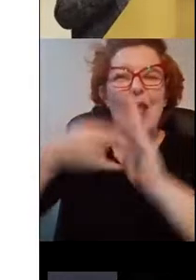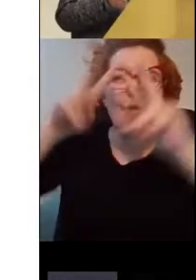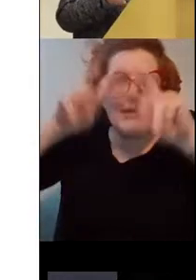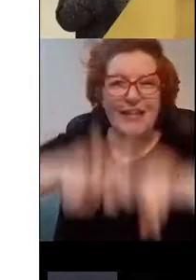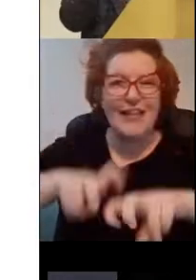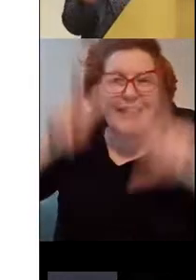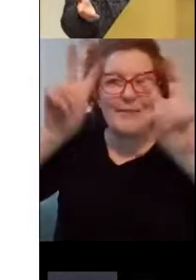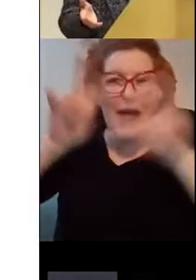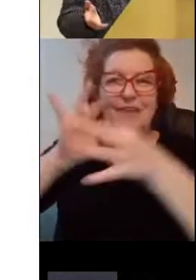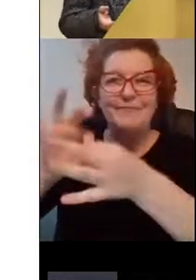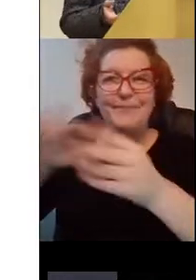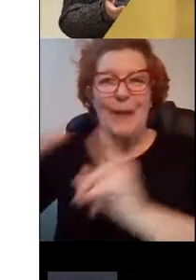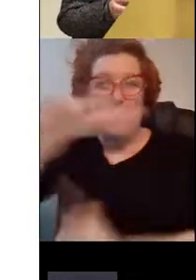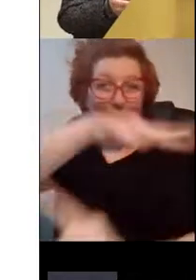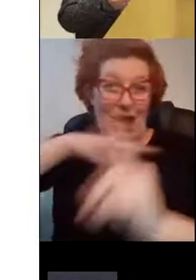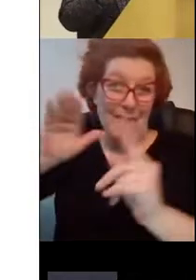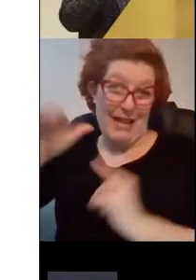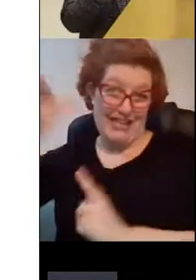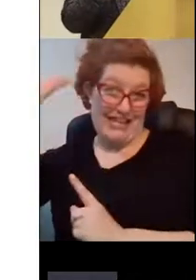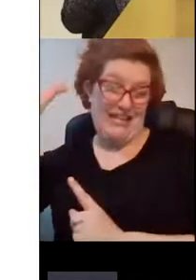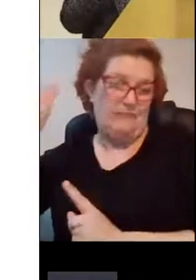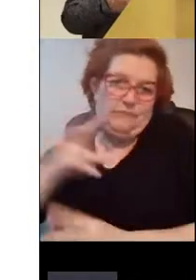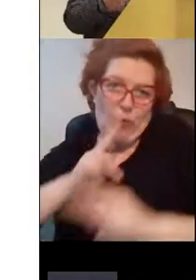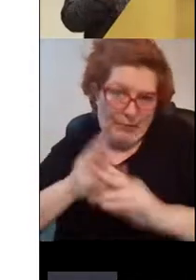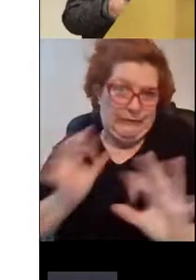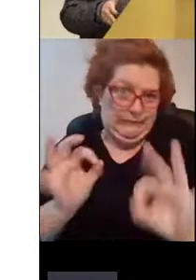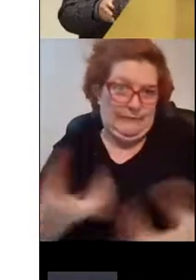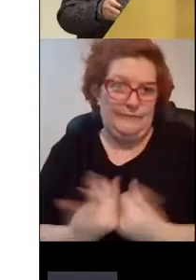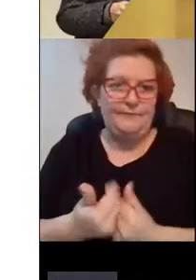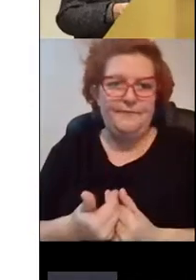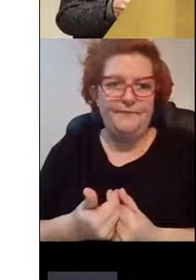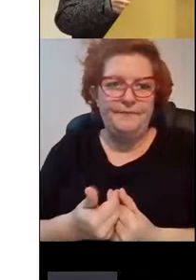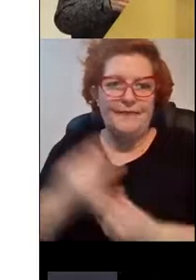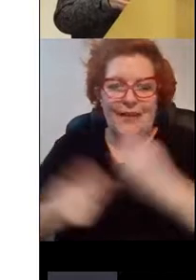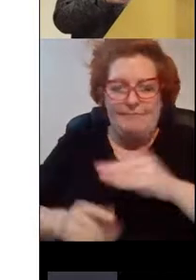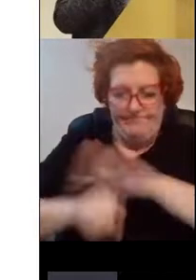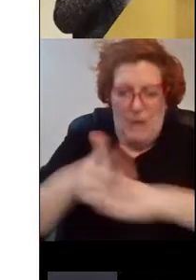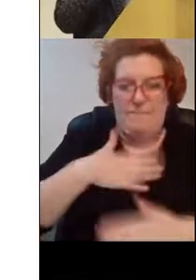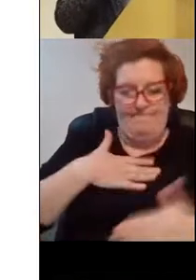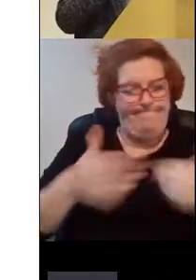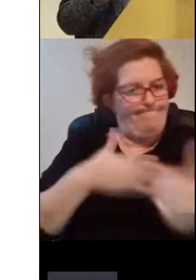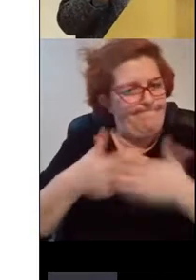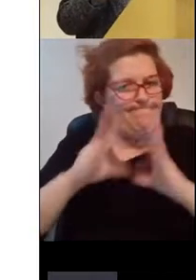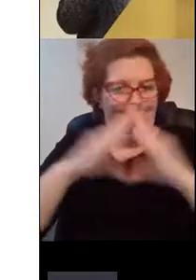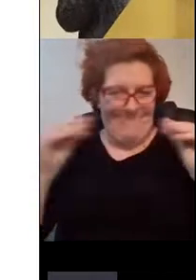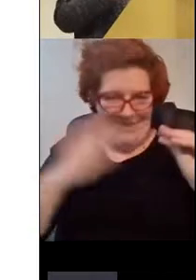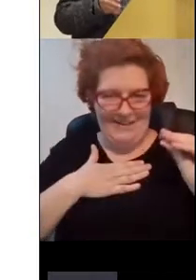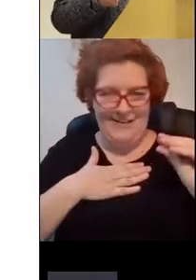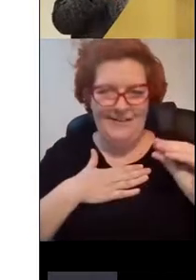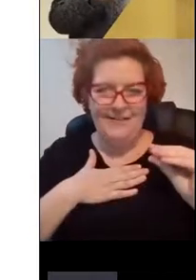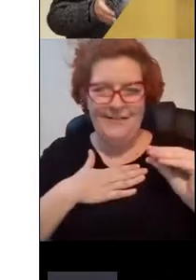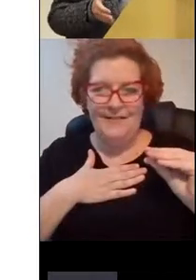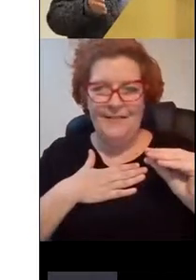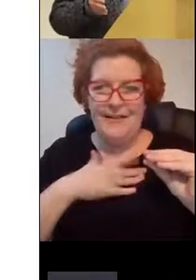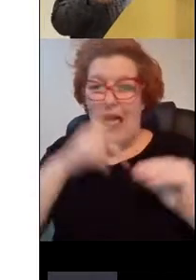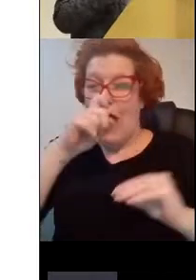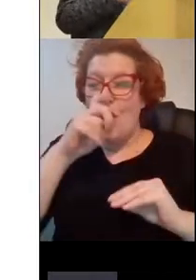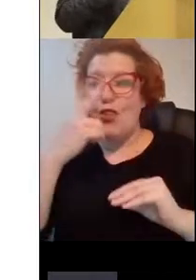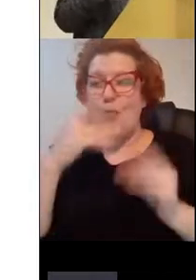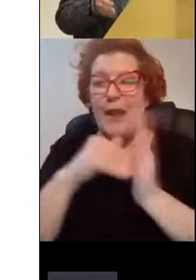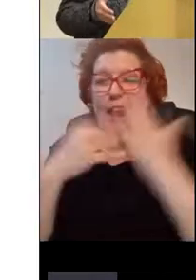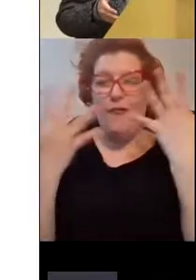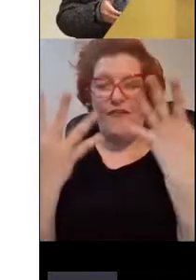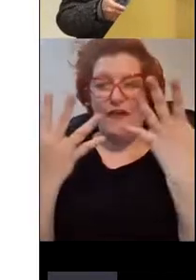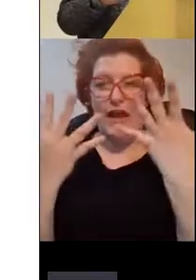al paisaje, como su nombre indica, desarrollado desde la universidad. Desde el año 2009,